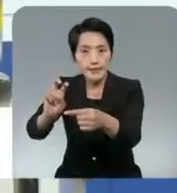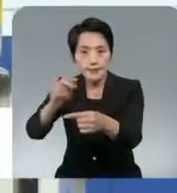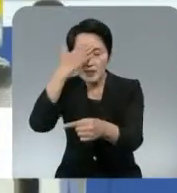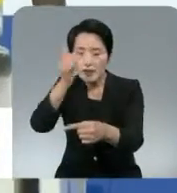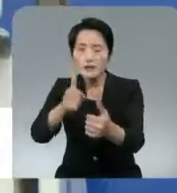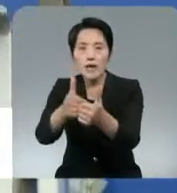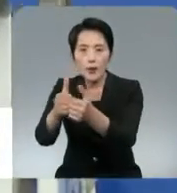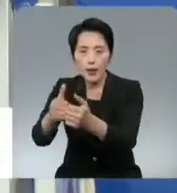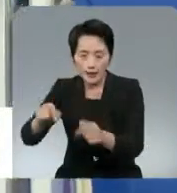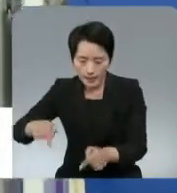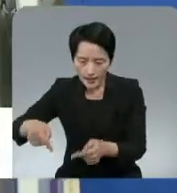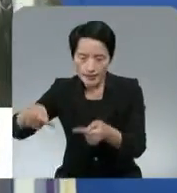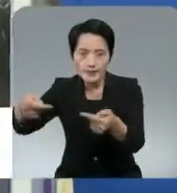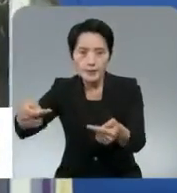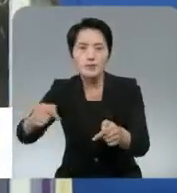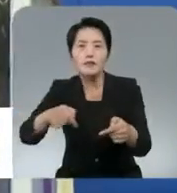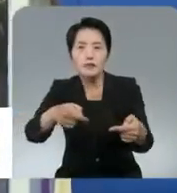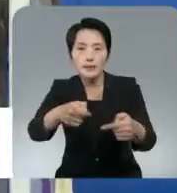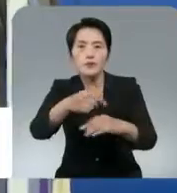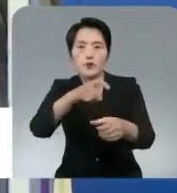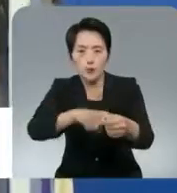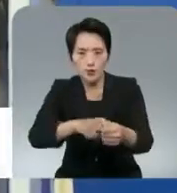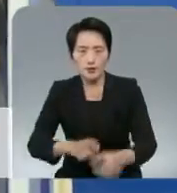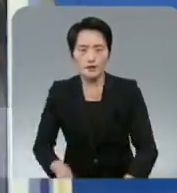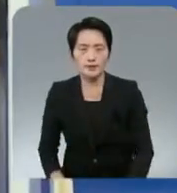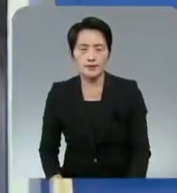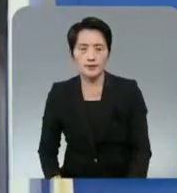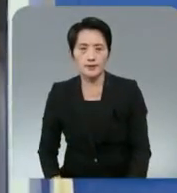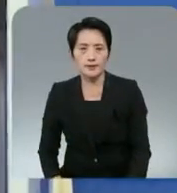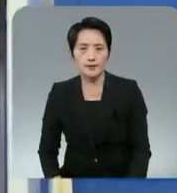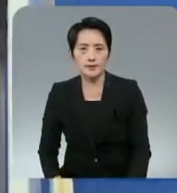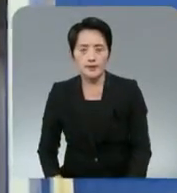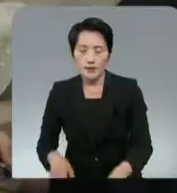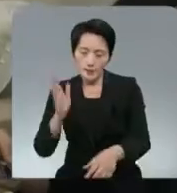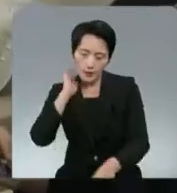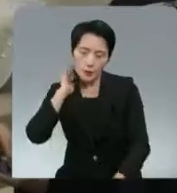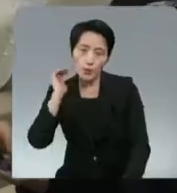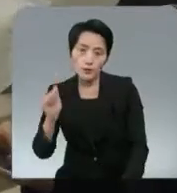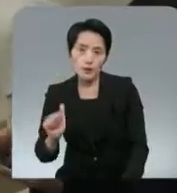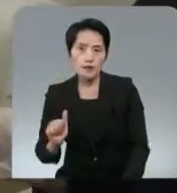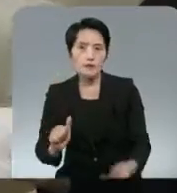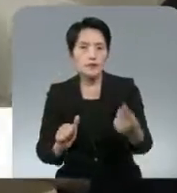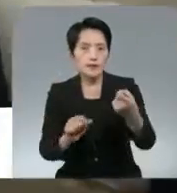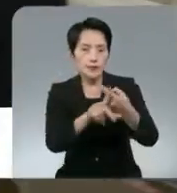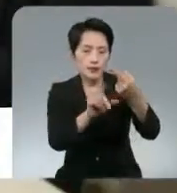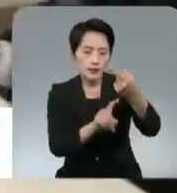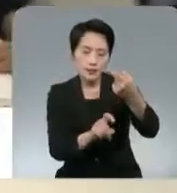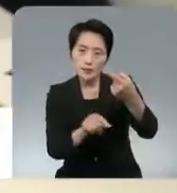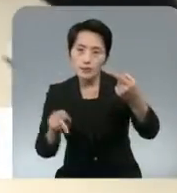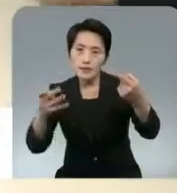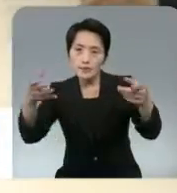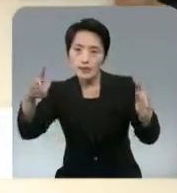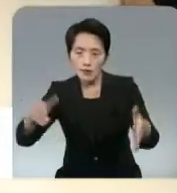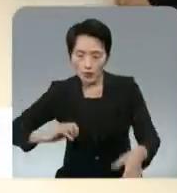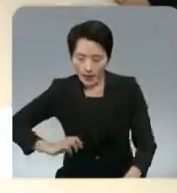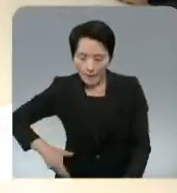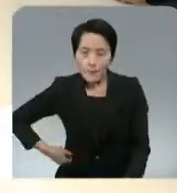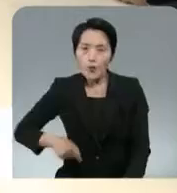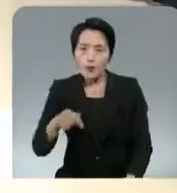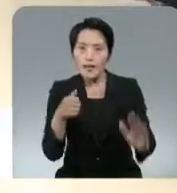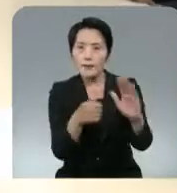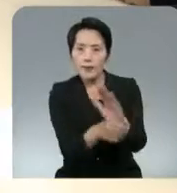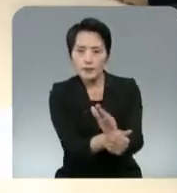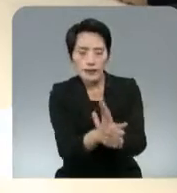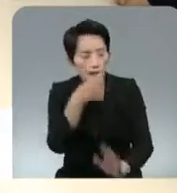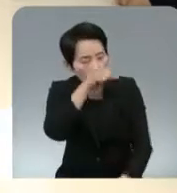su primer destino será la capital de Camboya donde tendrá lugar la Cumbre sea más 3 que congrega los mandatarios de la